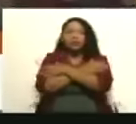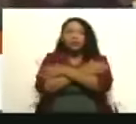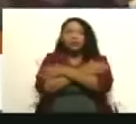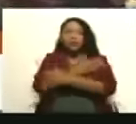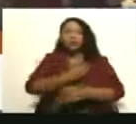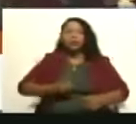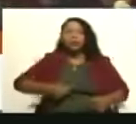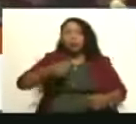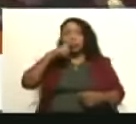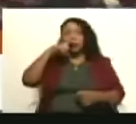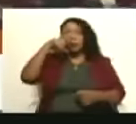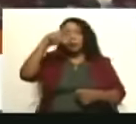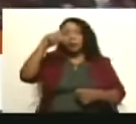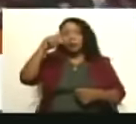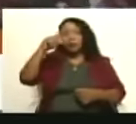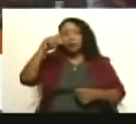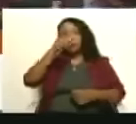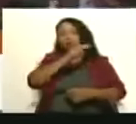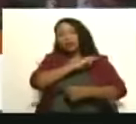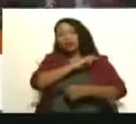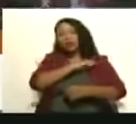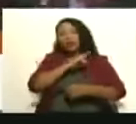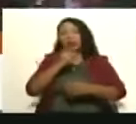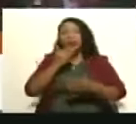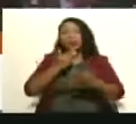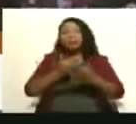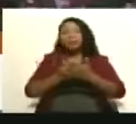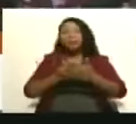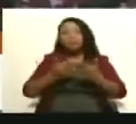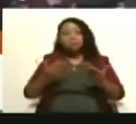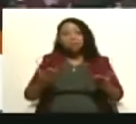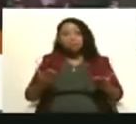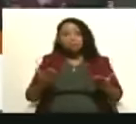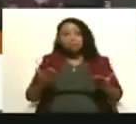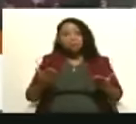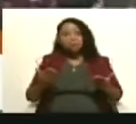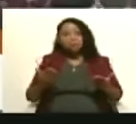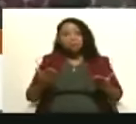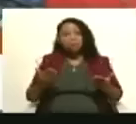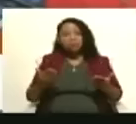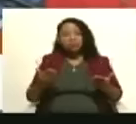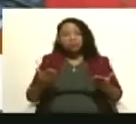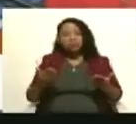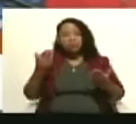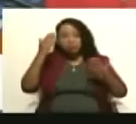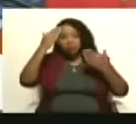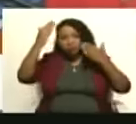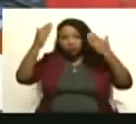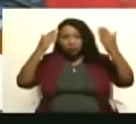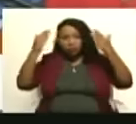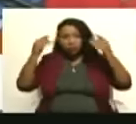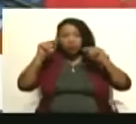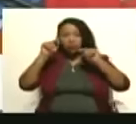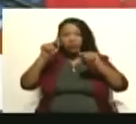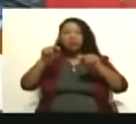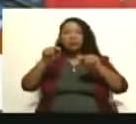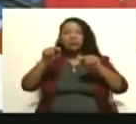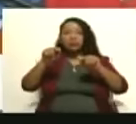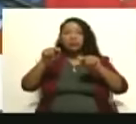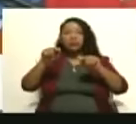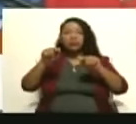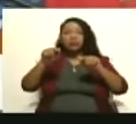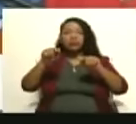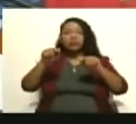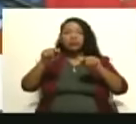presidente Nicolás Maduro Moros, que nos ha pedido pues que le saludemos de su parte y también